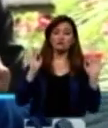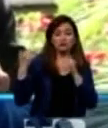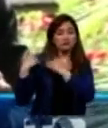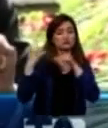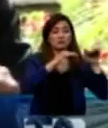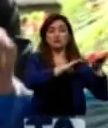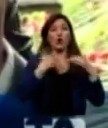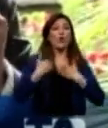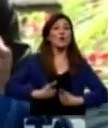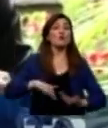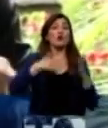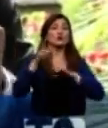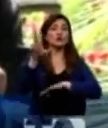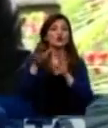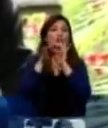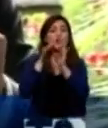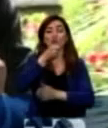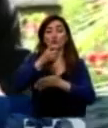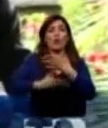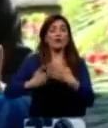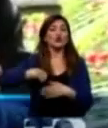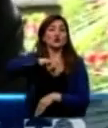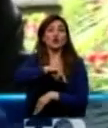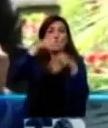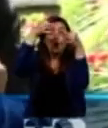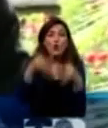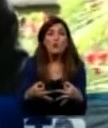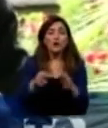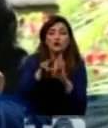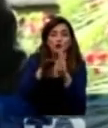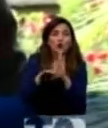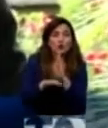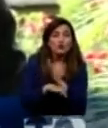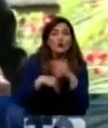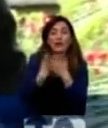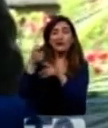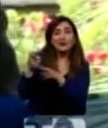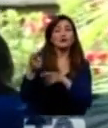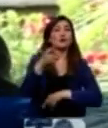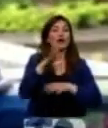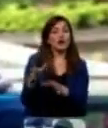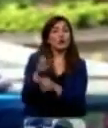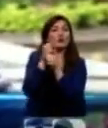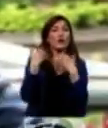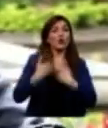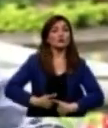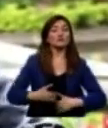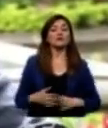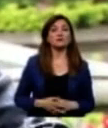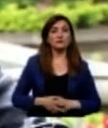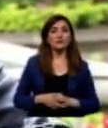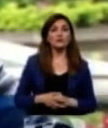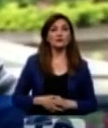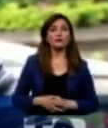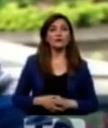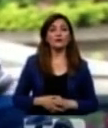lo que estamos haciendo es cumpliendo los protocolos necesarios para que sea Cruz Roja la operadora de recuperar. Nos dirá el